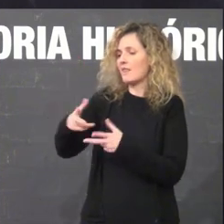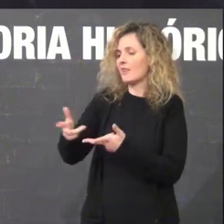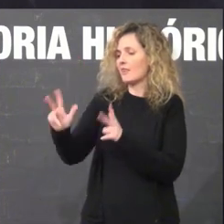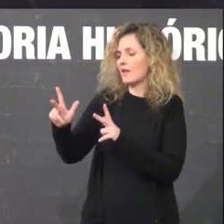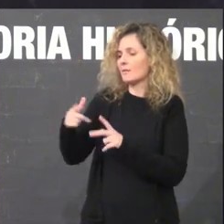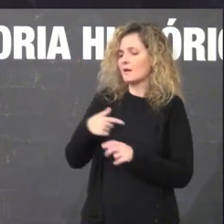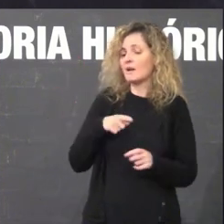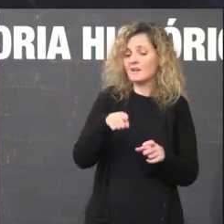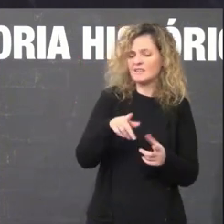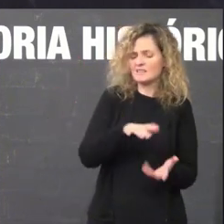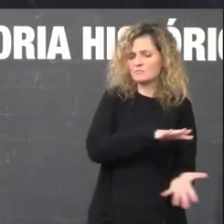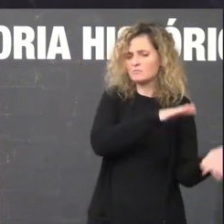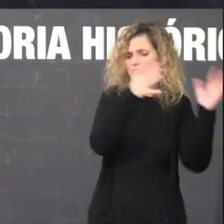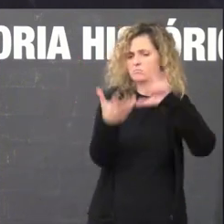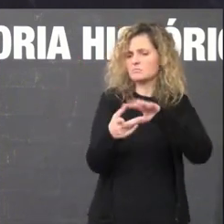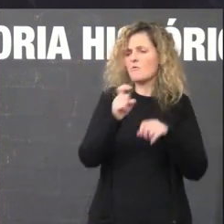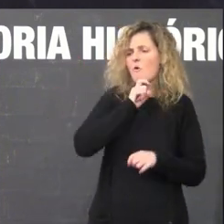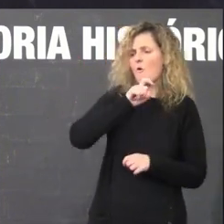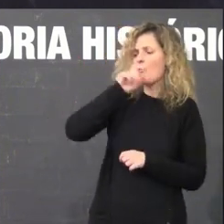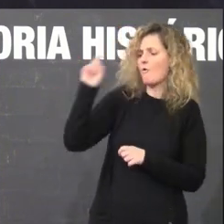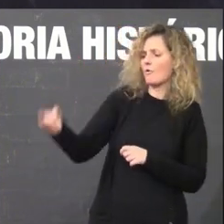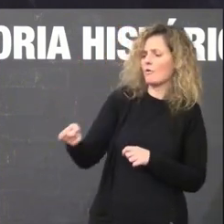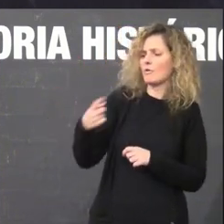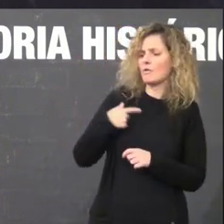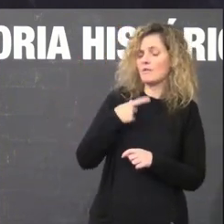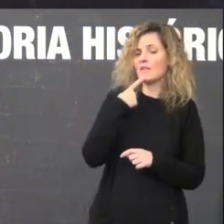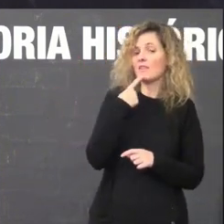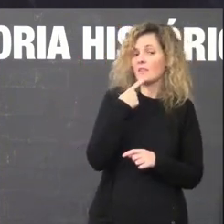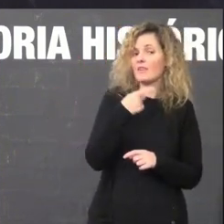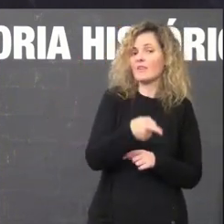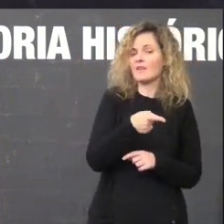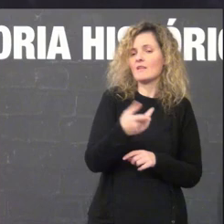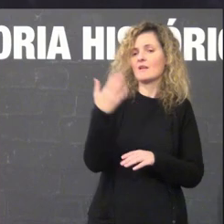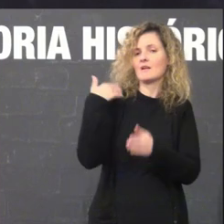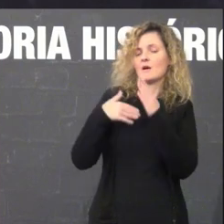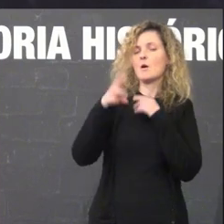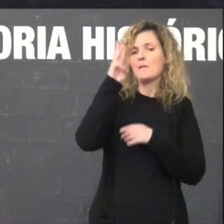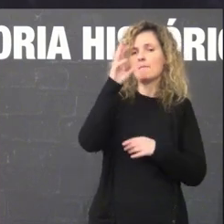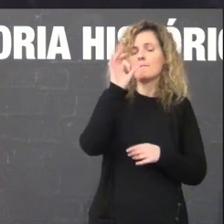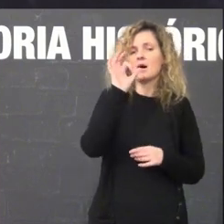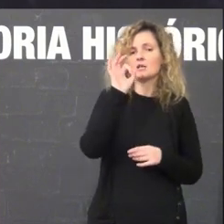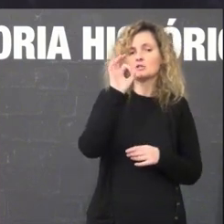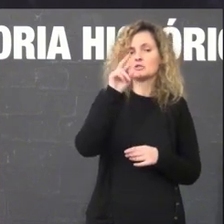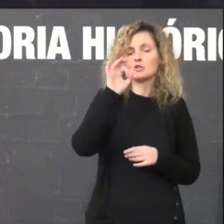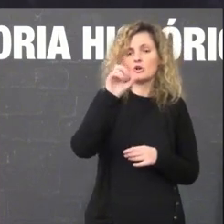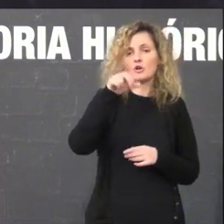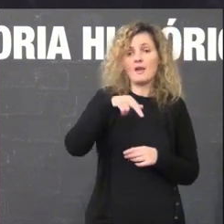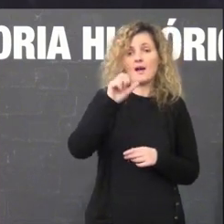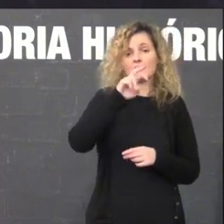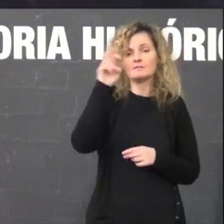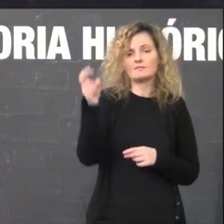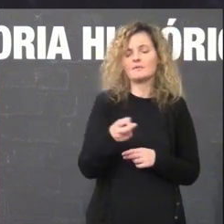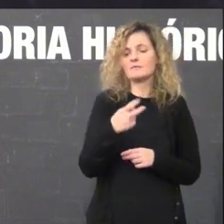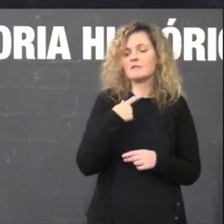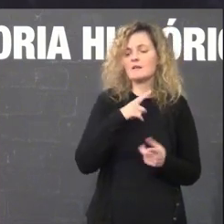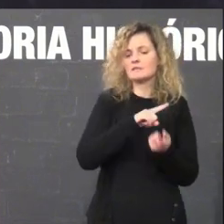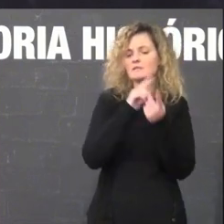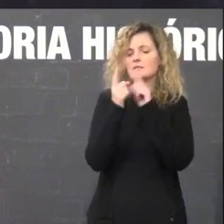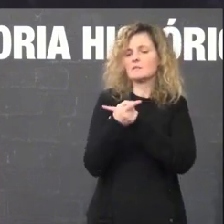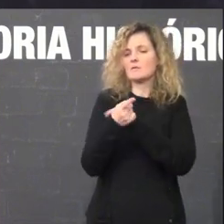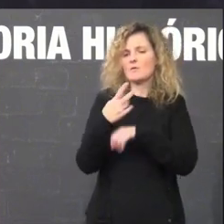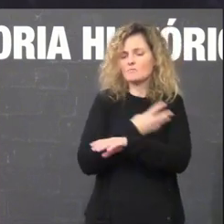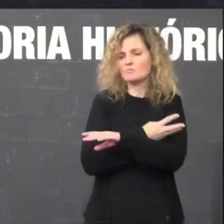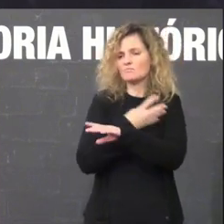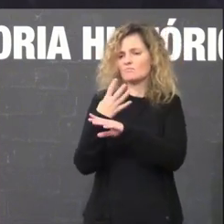esa sangre se ha convertido en odio y el odio como muy bien ha dicho pasionaria y han remarcado seoana y gayoso se convierte en